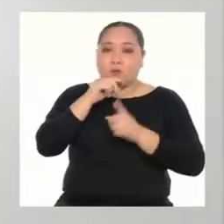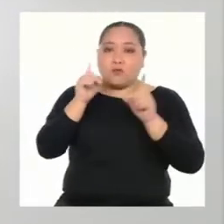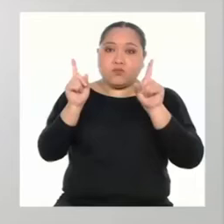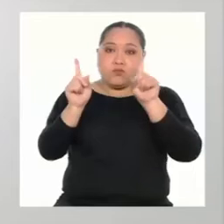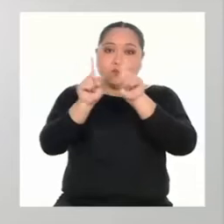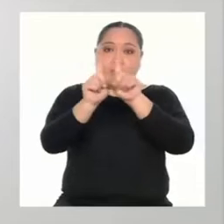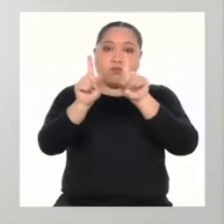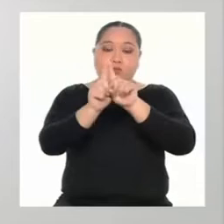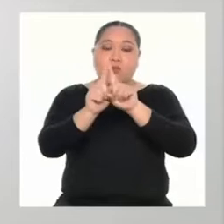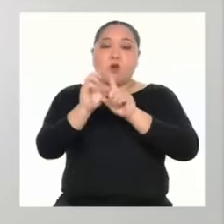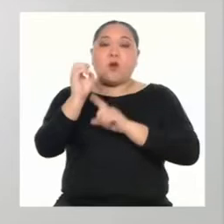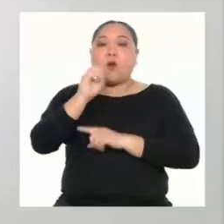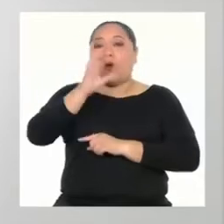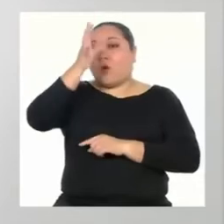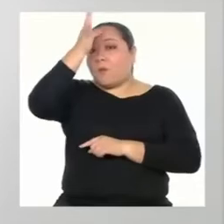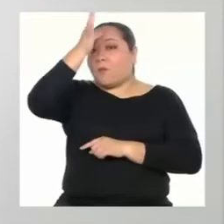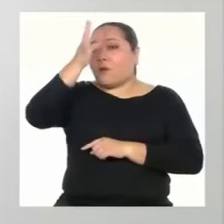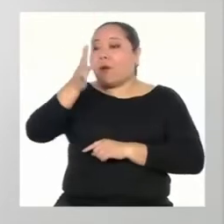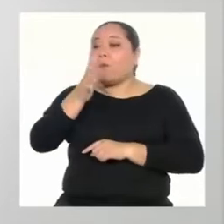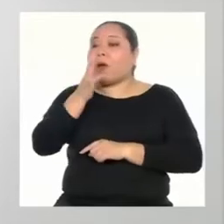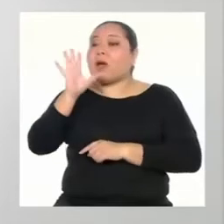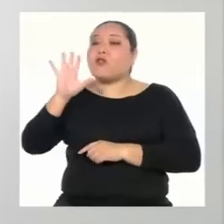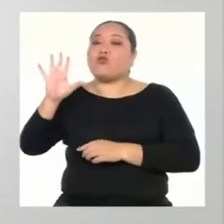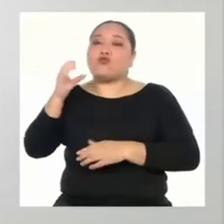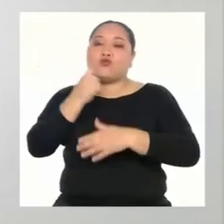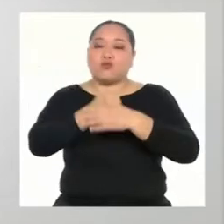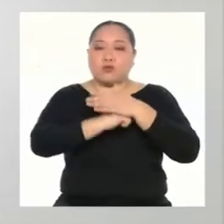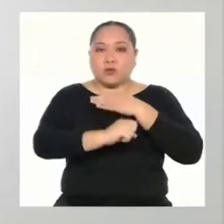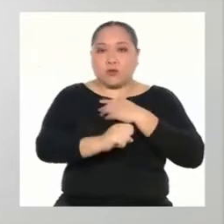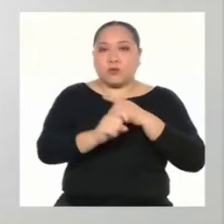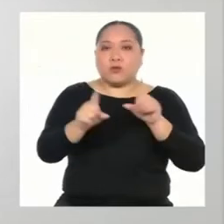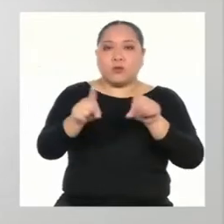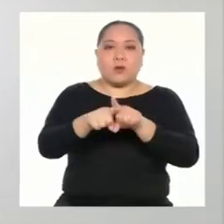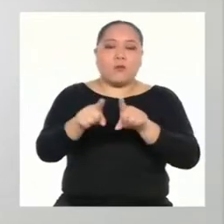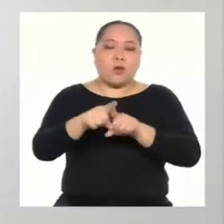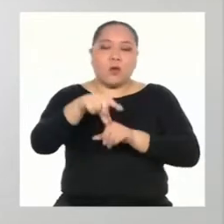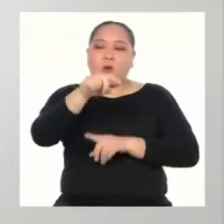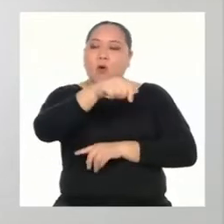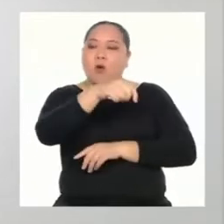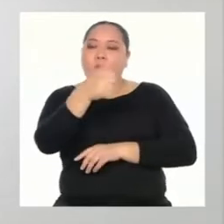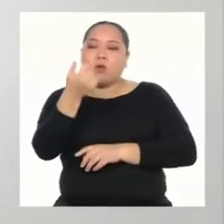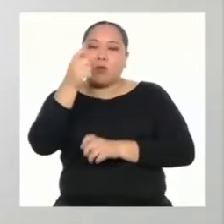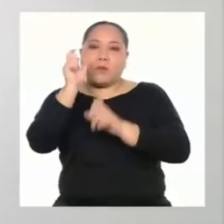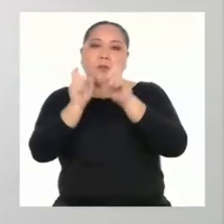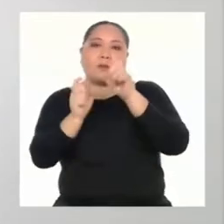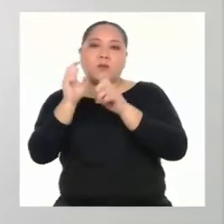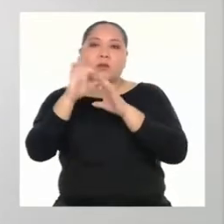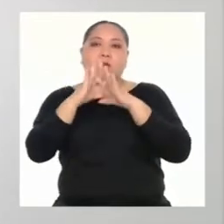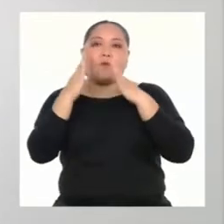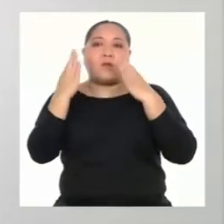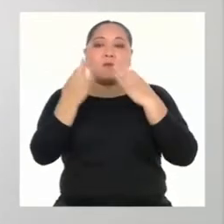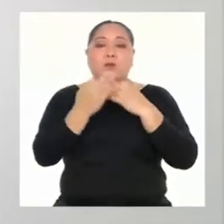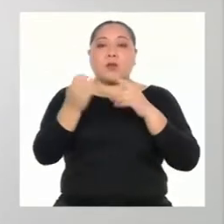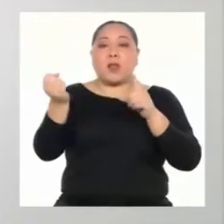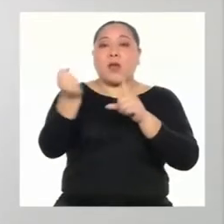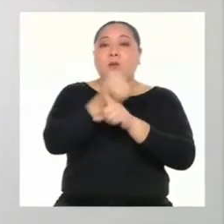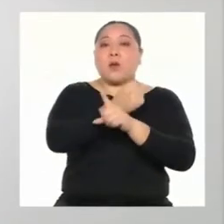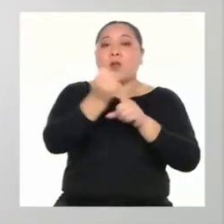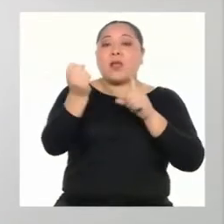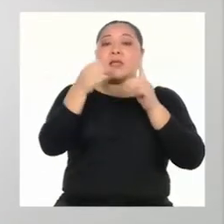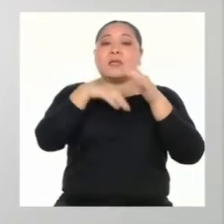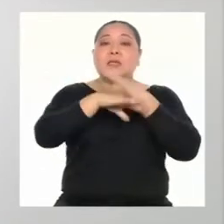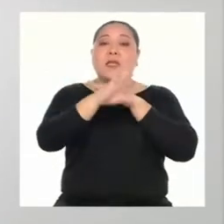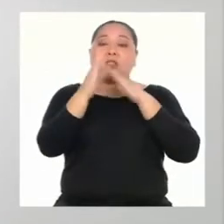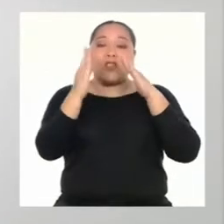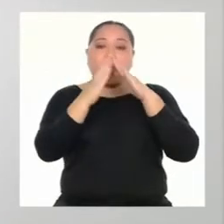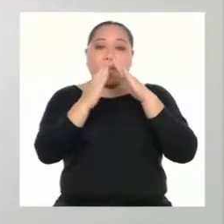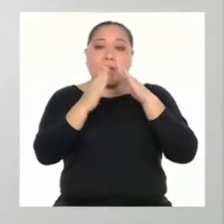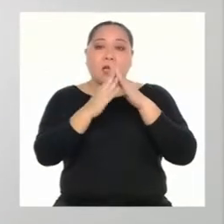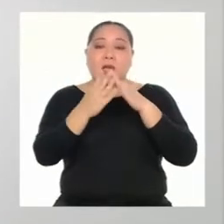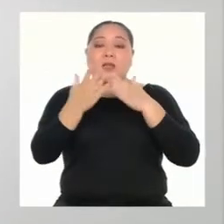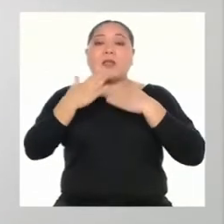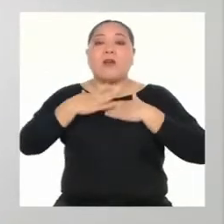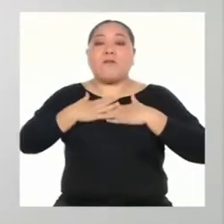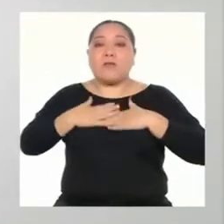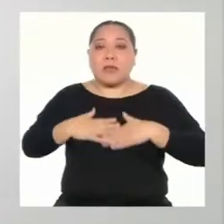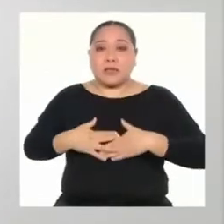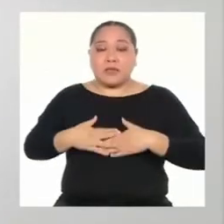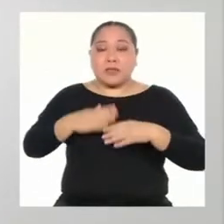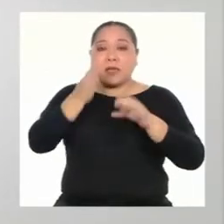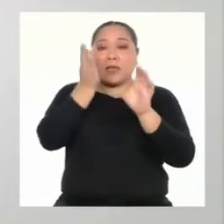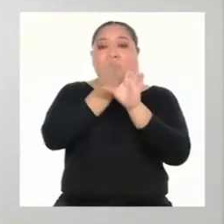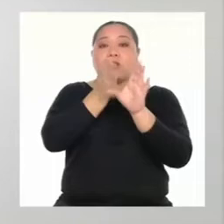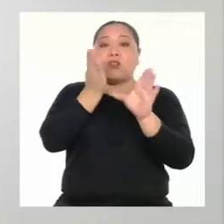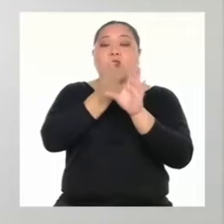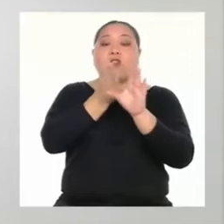padres e hijos. También puede involucrar otros miembros de la familia. La violencia doméstica puede ser